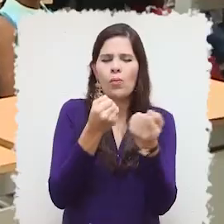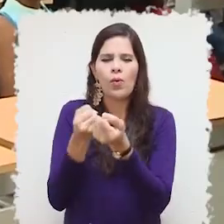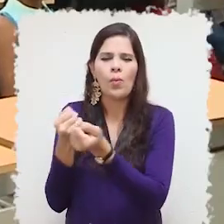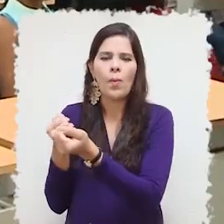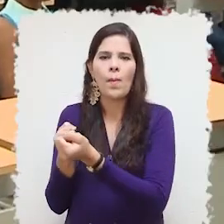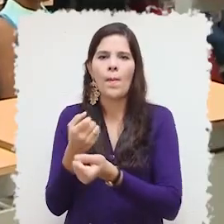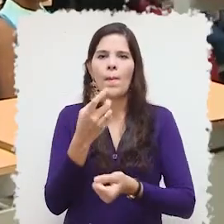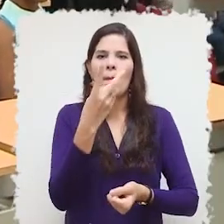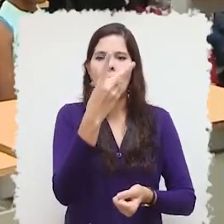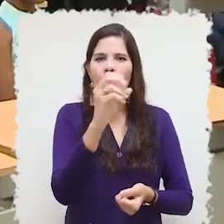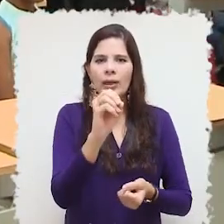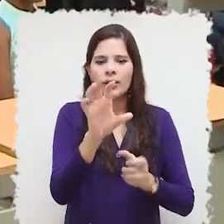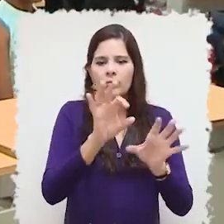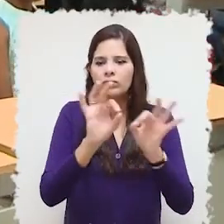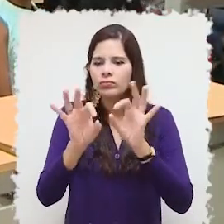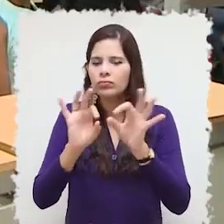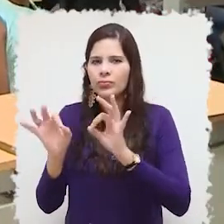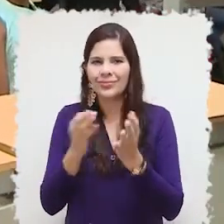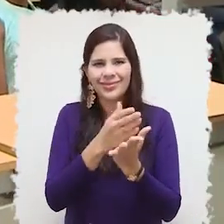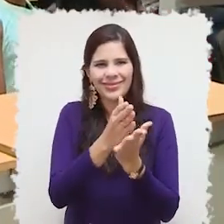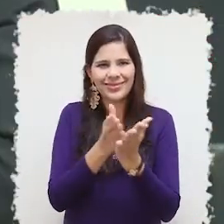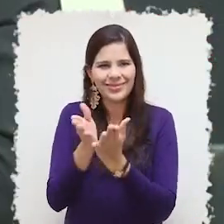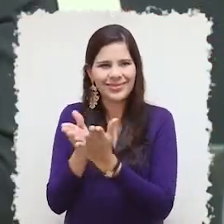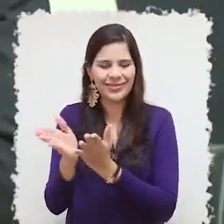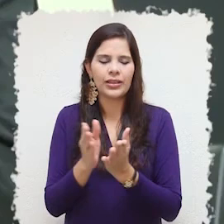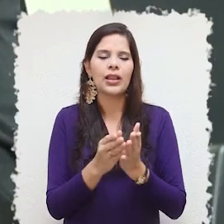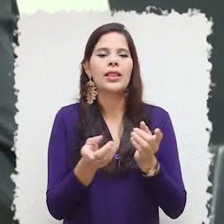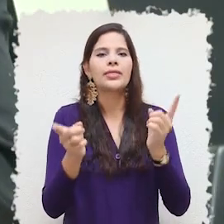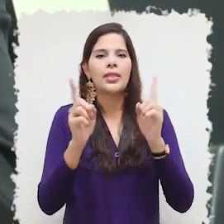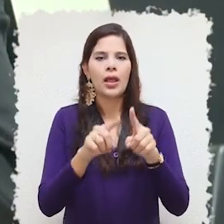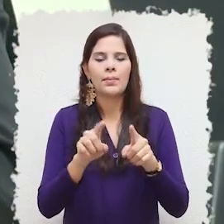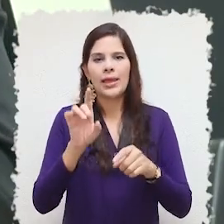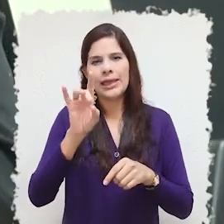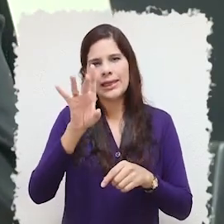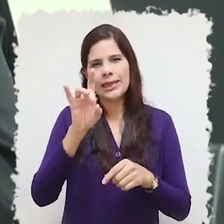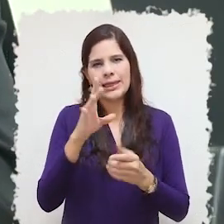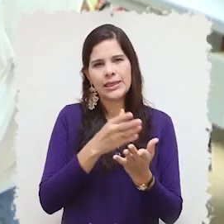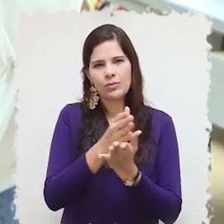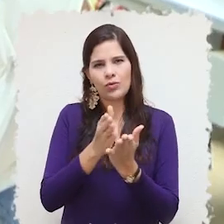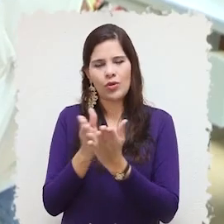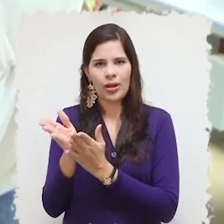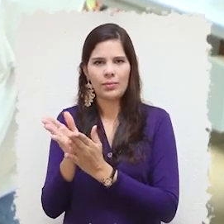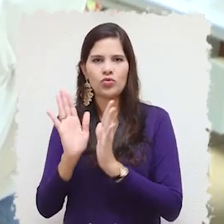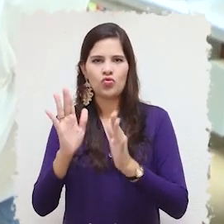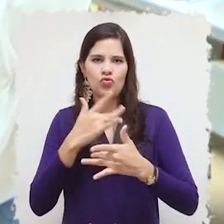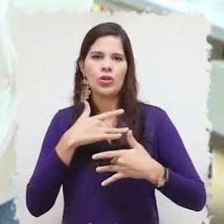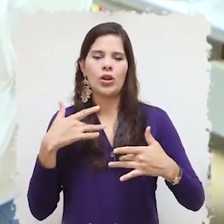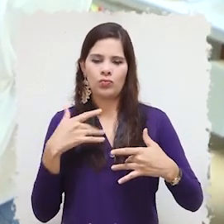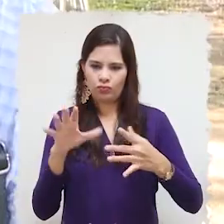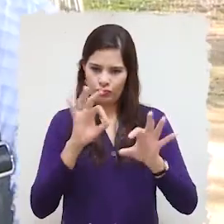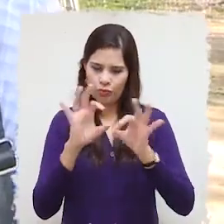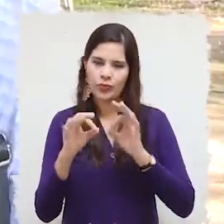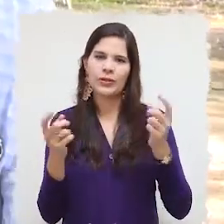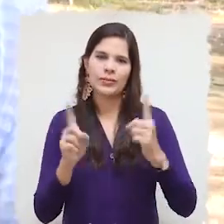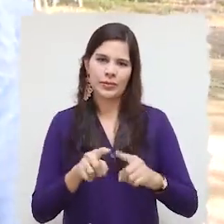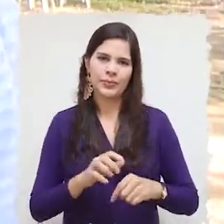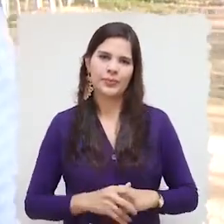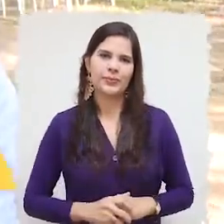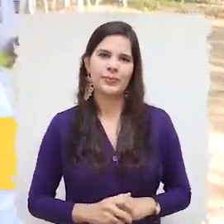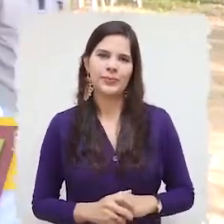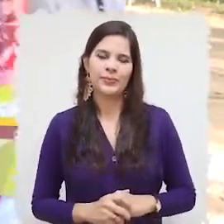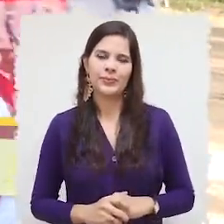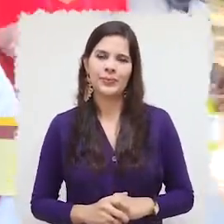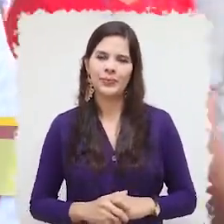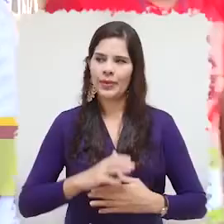uno de los programas de pregrado presencial y 15 en los programas de la Facultad de Ciencias de la Salud. Felicito verdaderamente